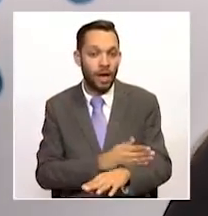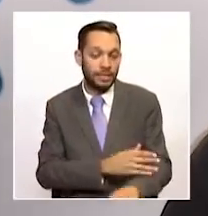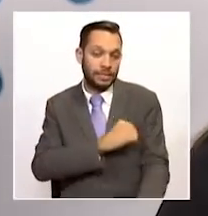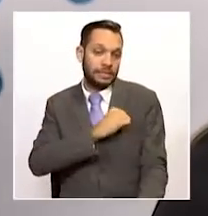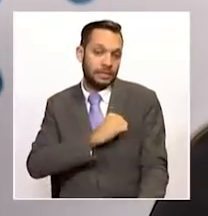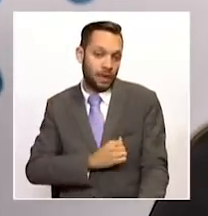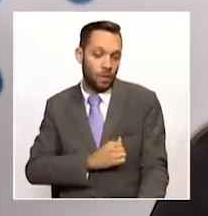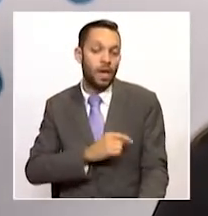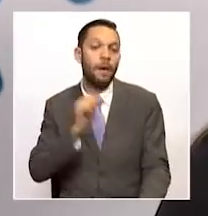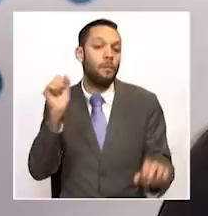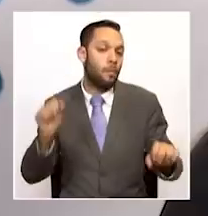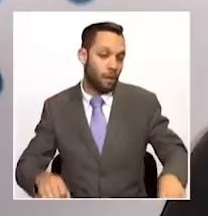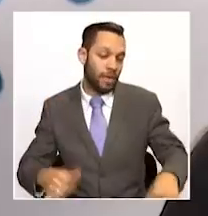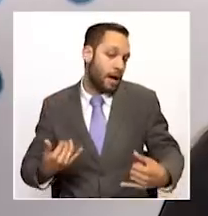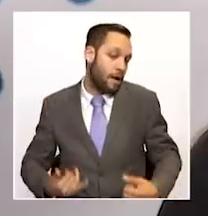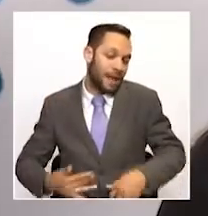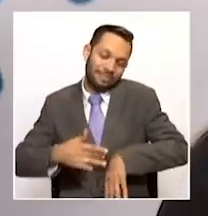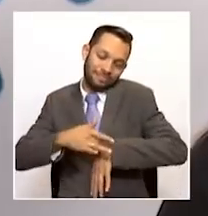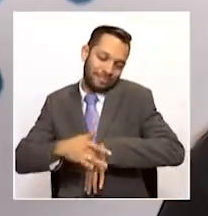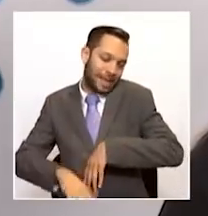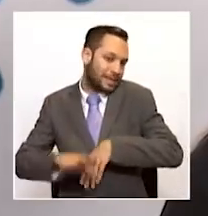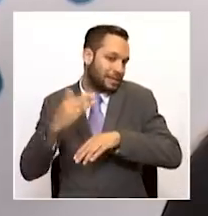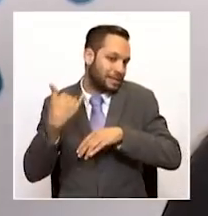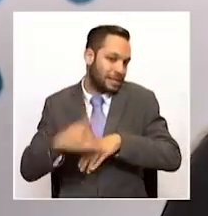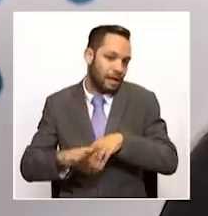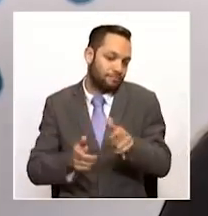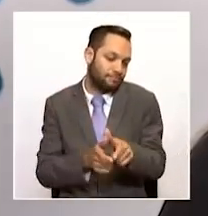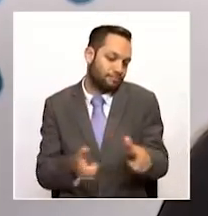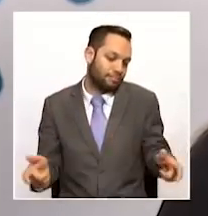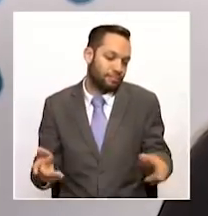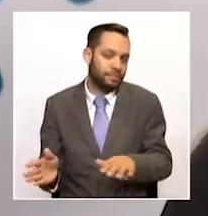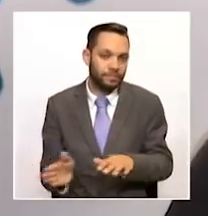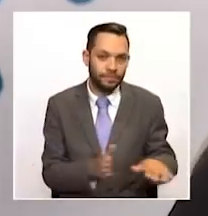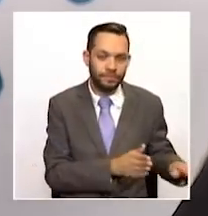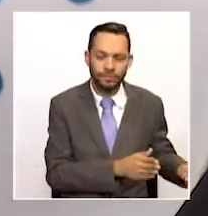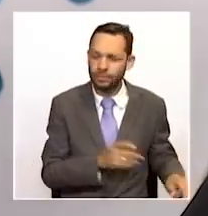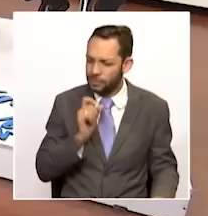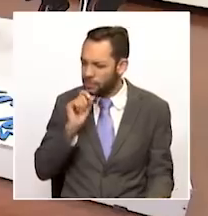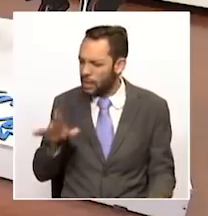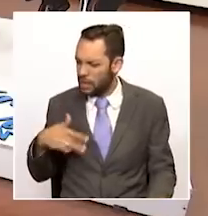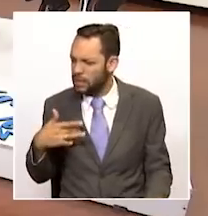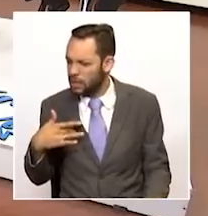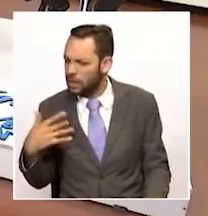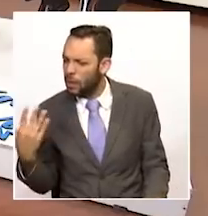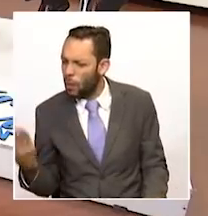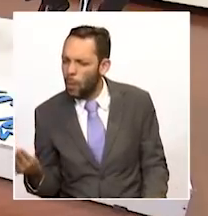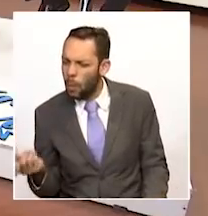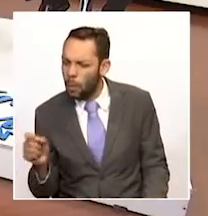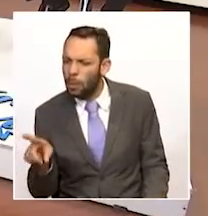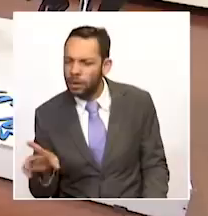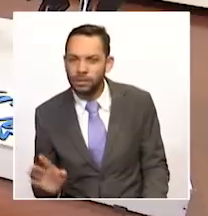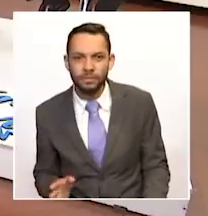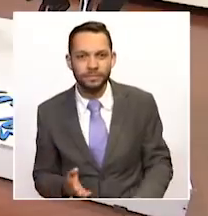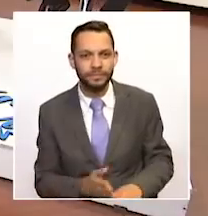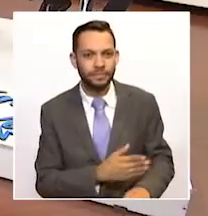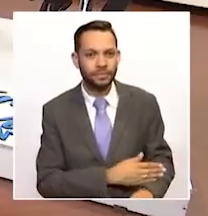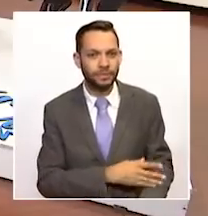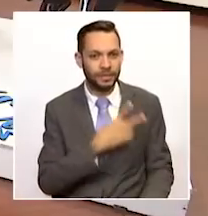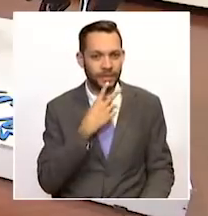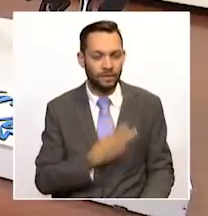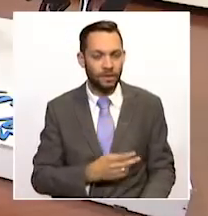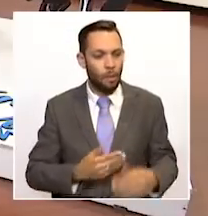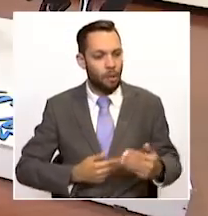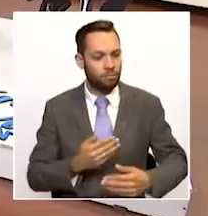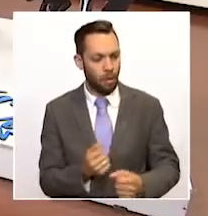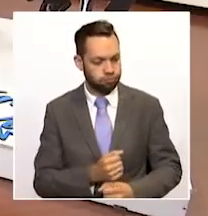temprana edad y bueno ya la enfermera decidió avanzar con el amor ya tú qué sentidos y bueno yo empecé con una retención de líquidos